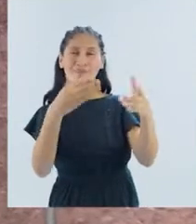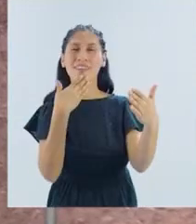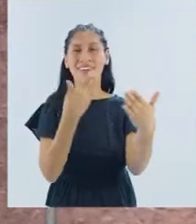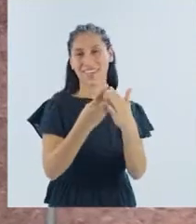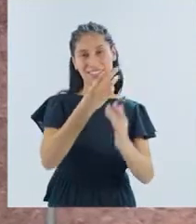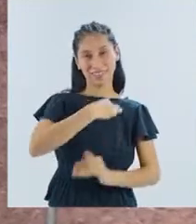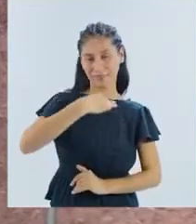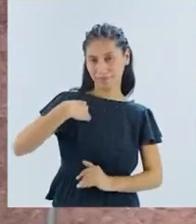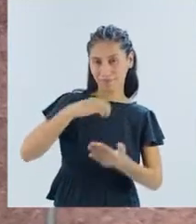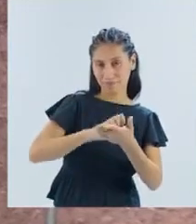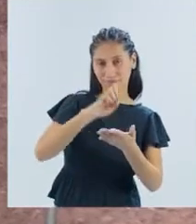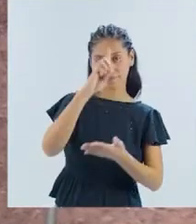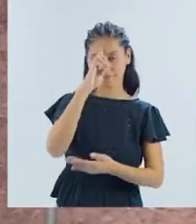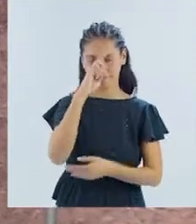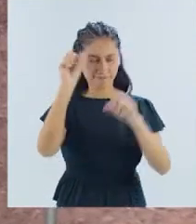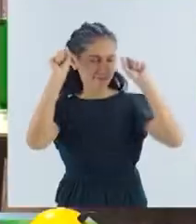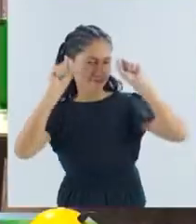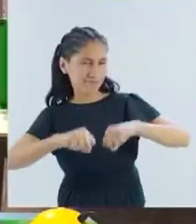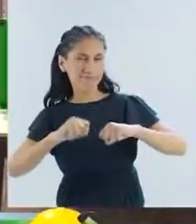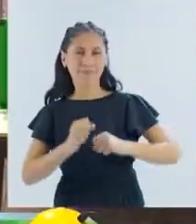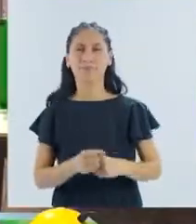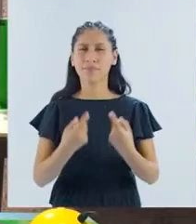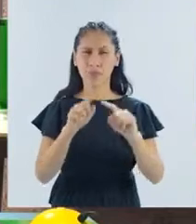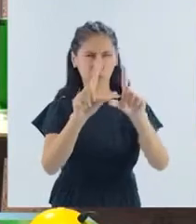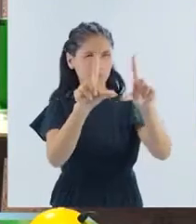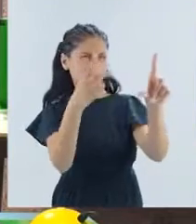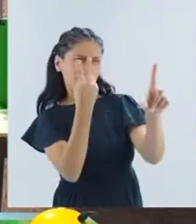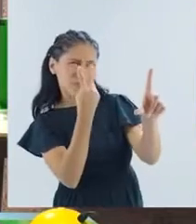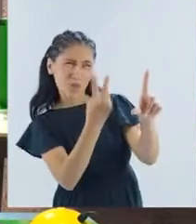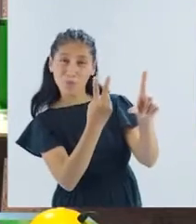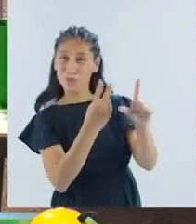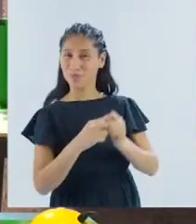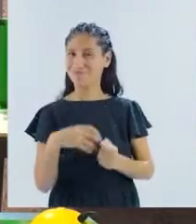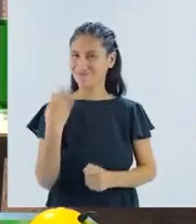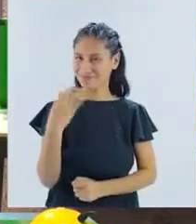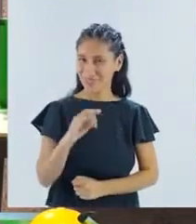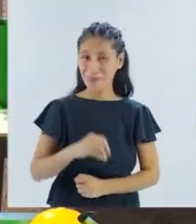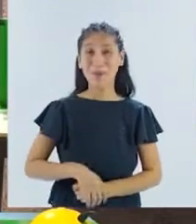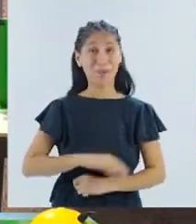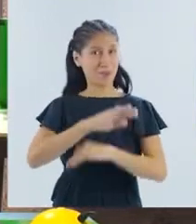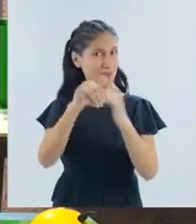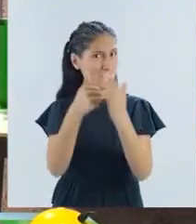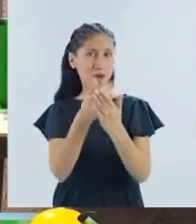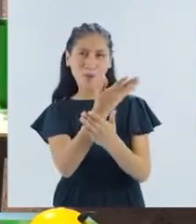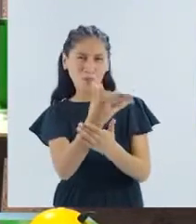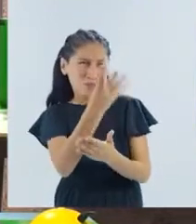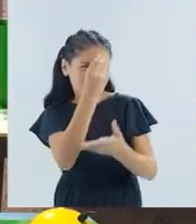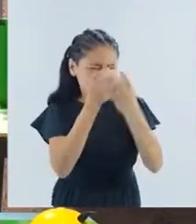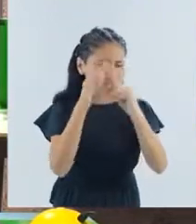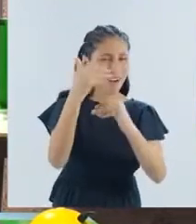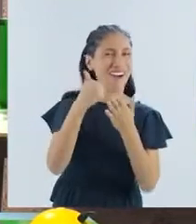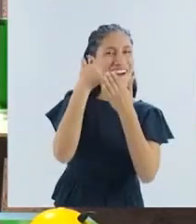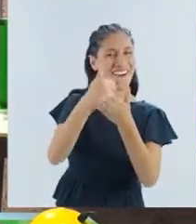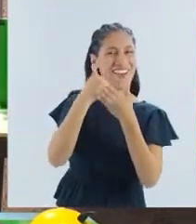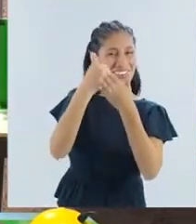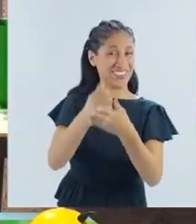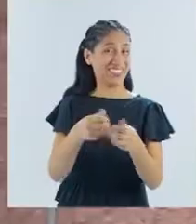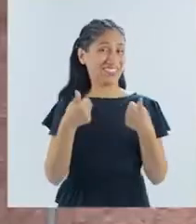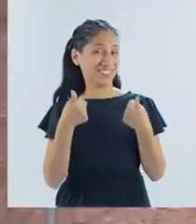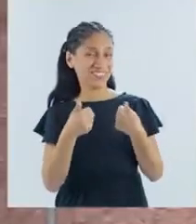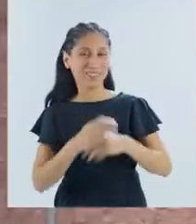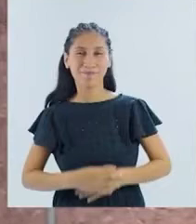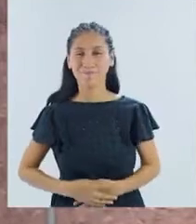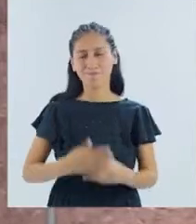aquí gracias al Ministerio de Educación. Sí, Amaru. Vemos con mucha alegría que este esfuerzo dará muy buenos